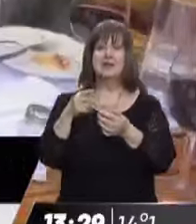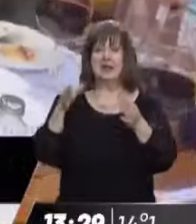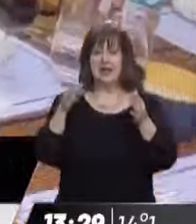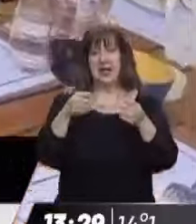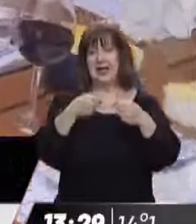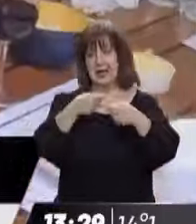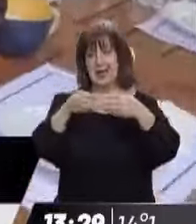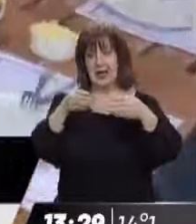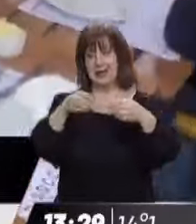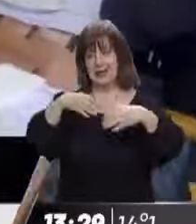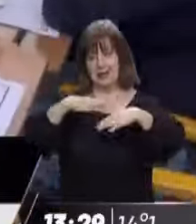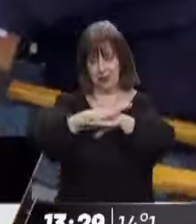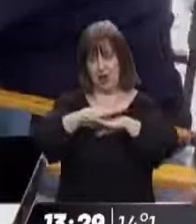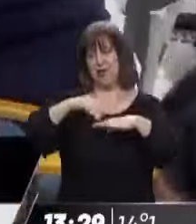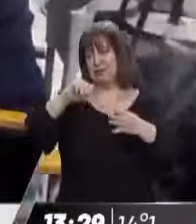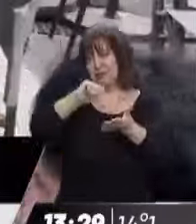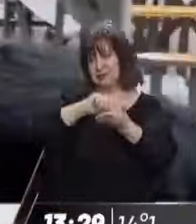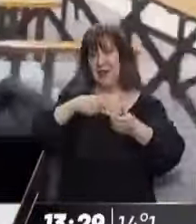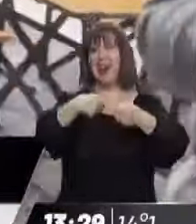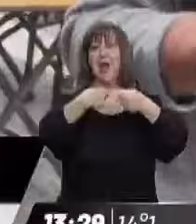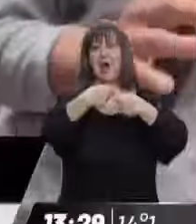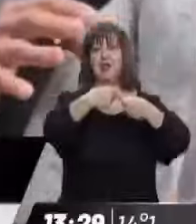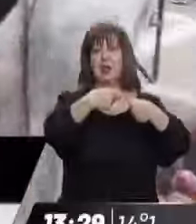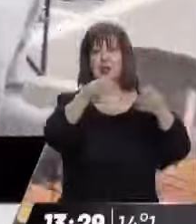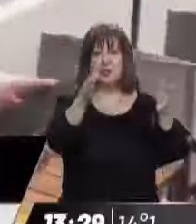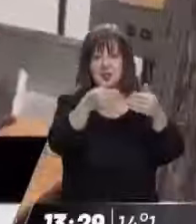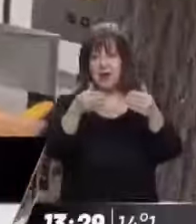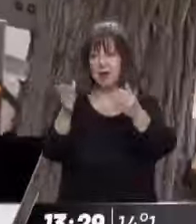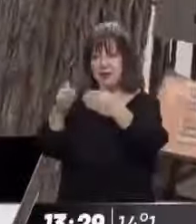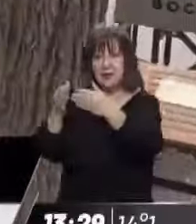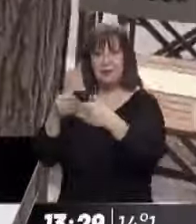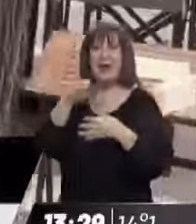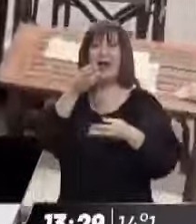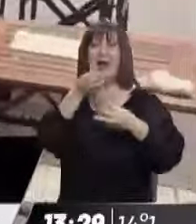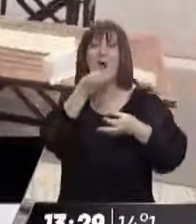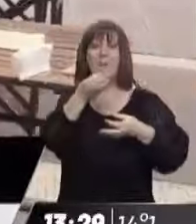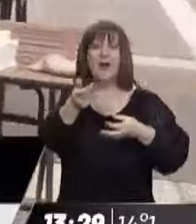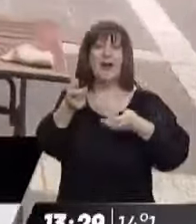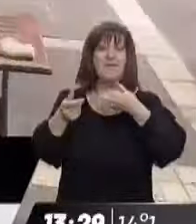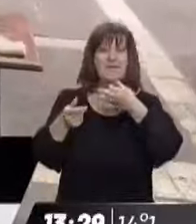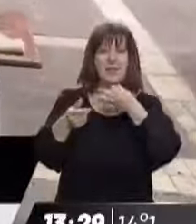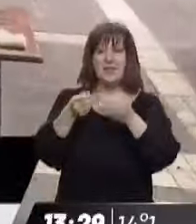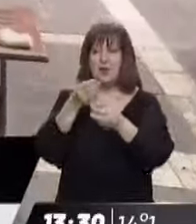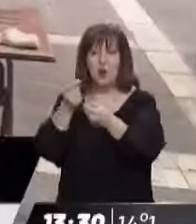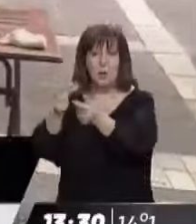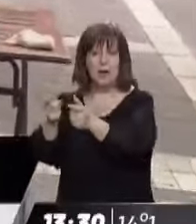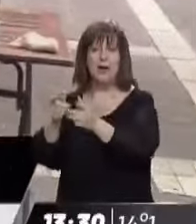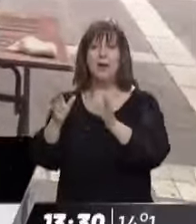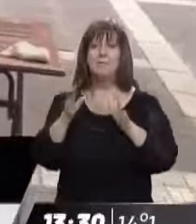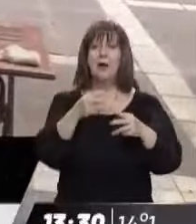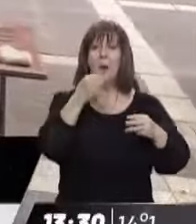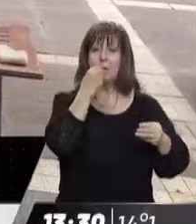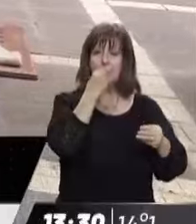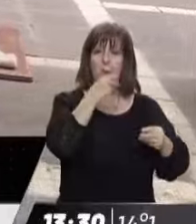cerrado y muchos rubros están cerrados, porque esto nos decían desde la Cámara de Comercio, que en realidad... Todo está cerrado con lo que tiene que ver con comercios,